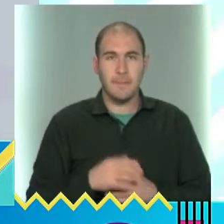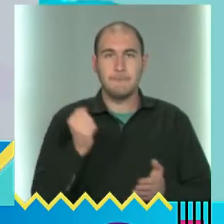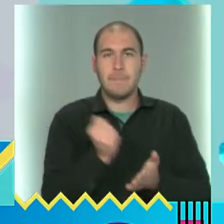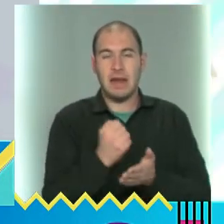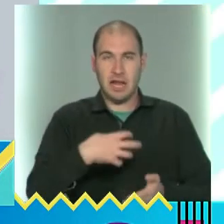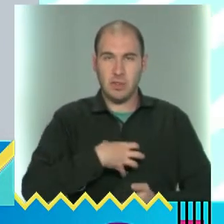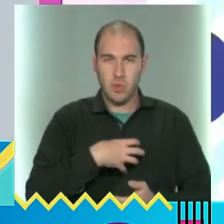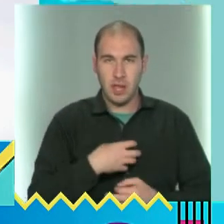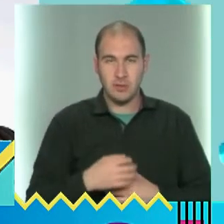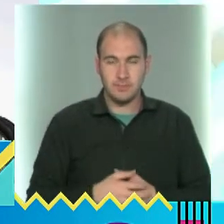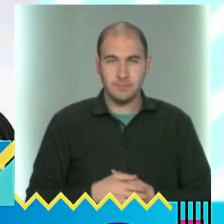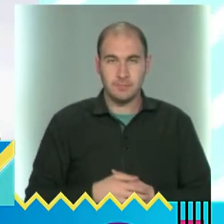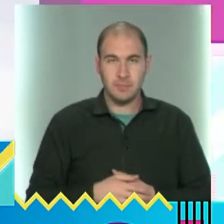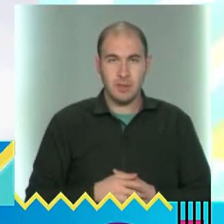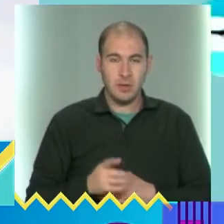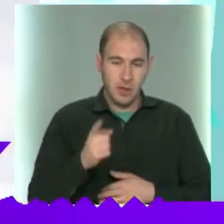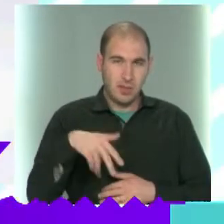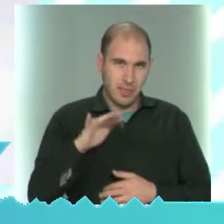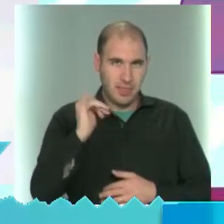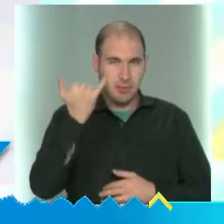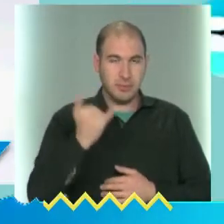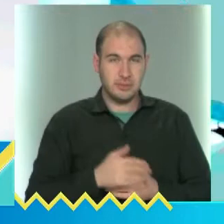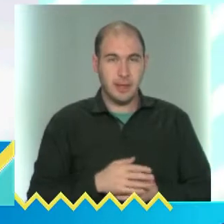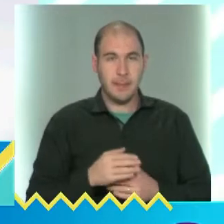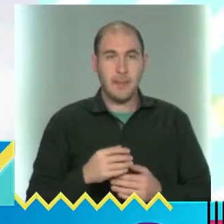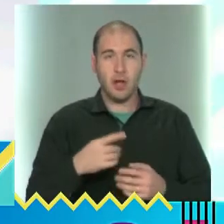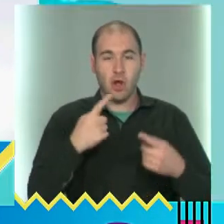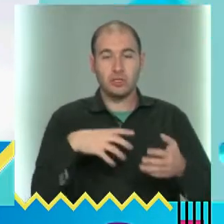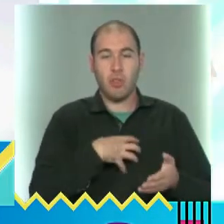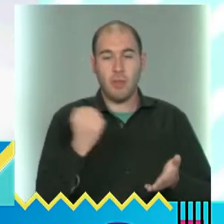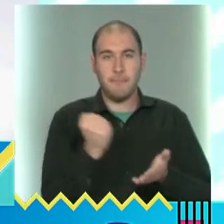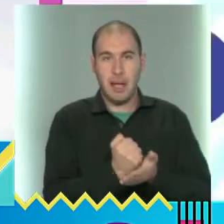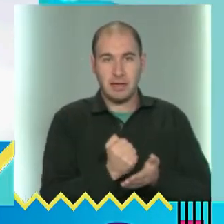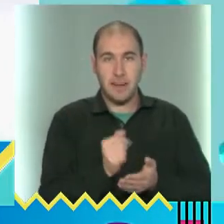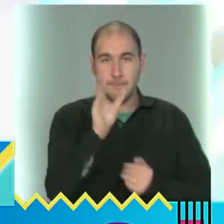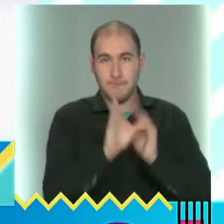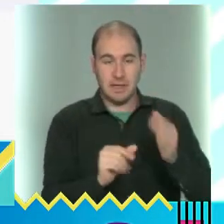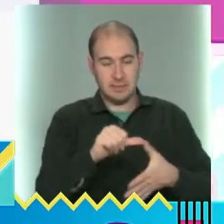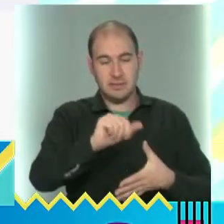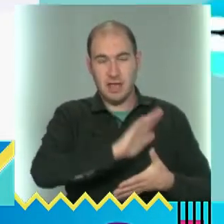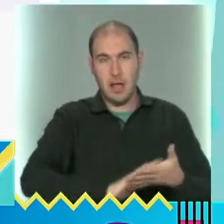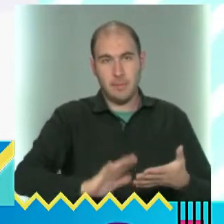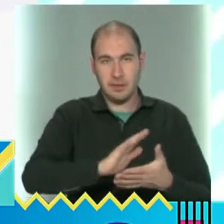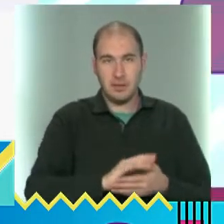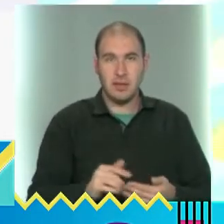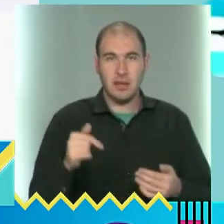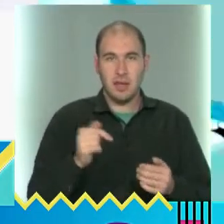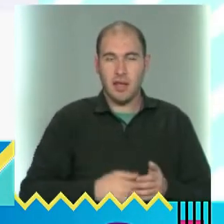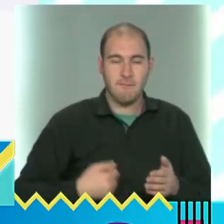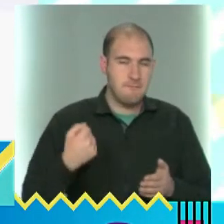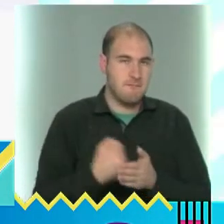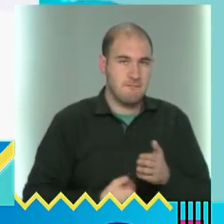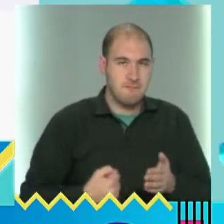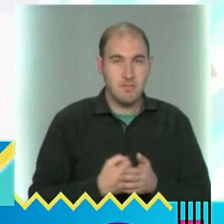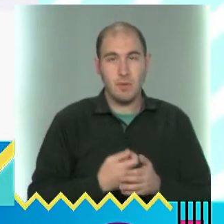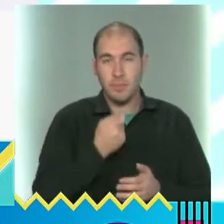patentamiento. Ustedes ya pueden haberse dado cuenta que patentar un producto en nuestros países latinoamericanos es toda una lucha, mientras que